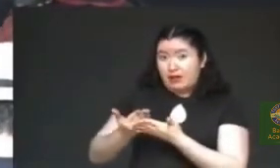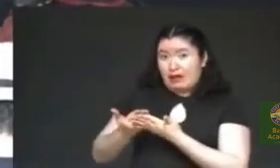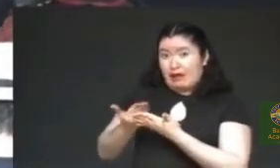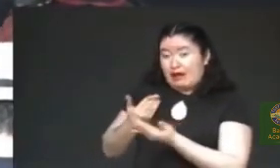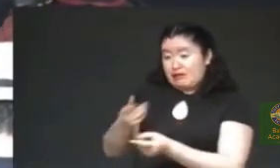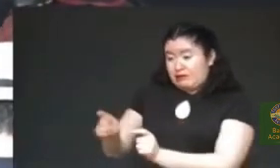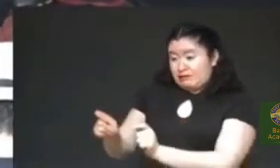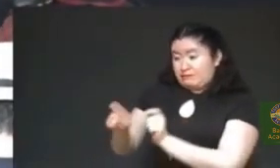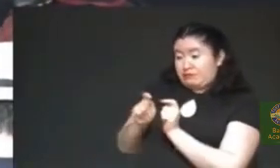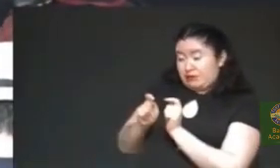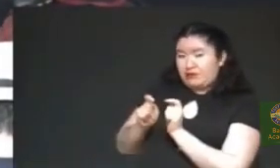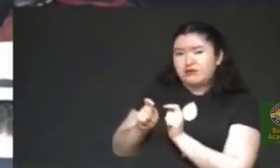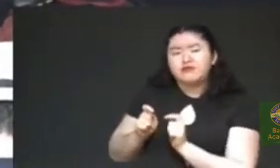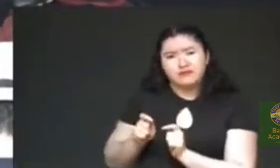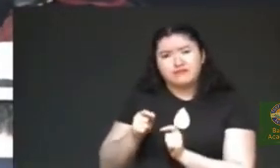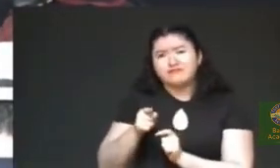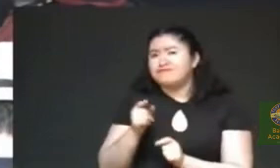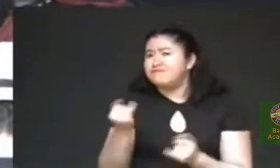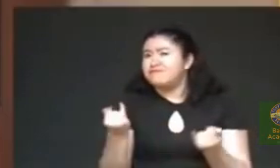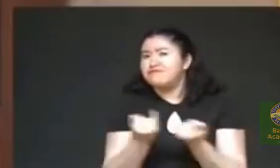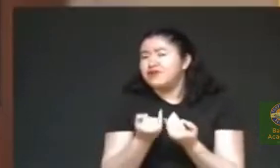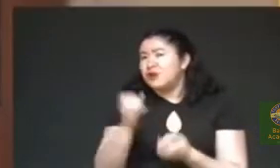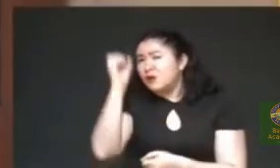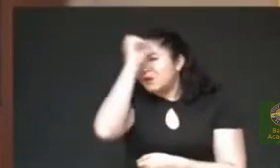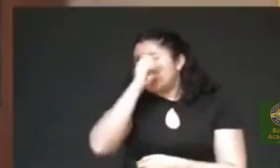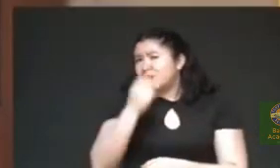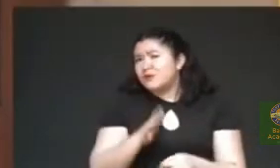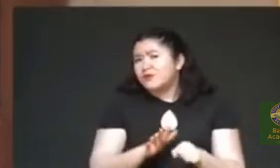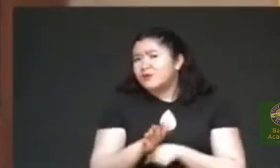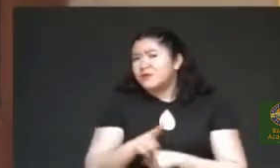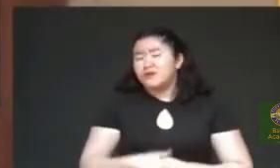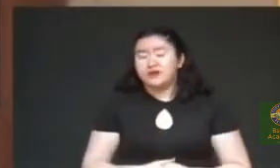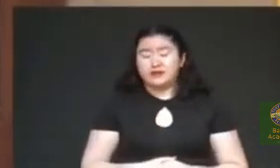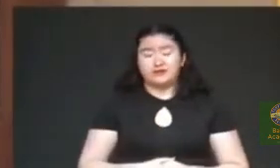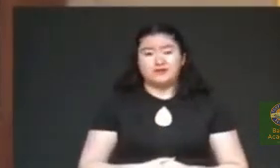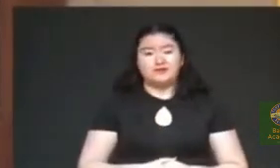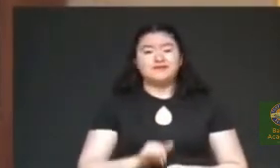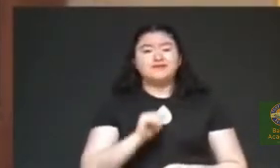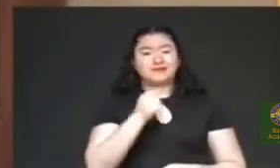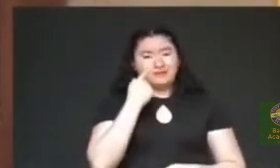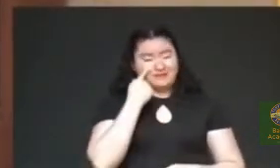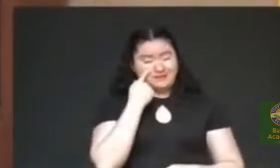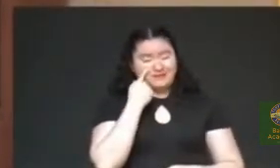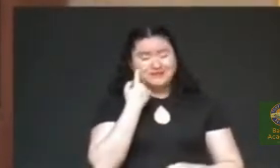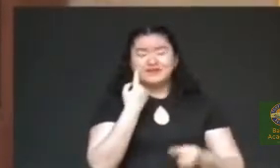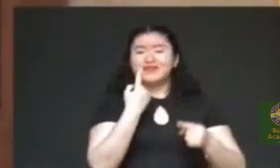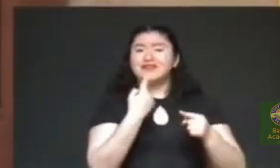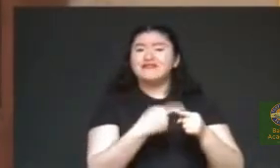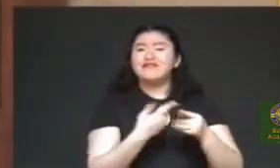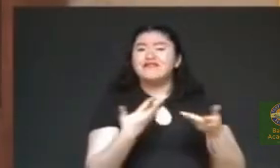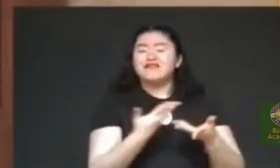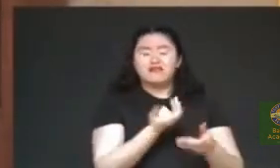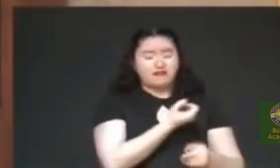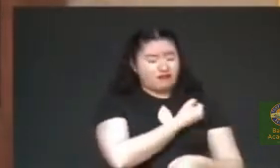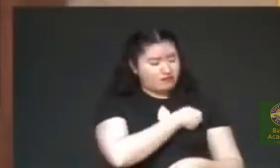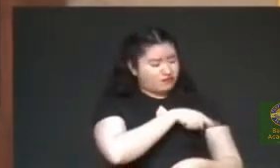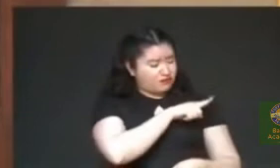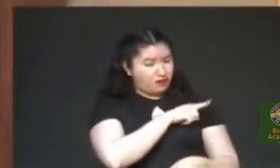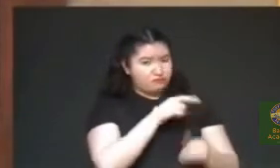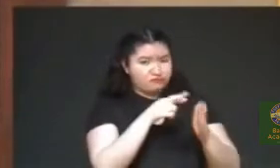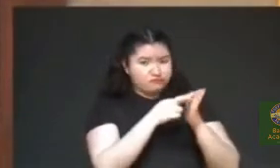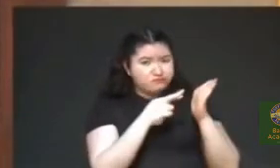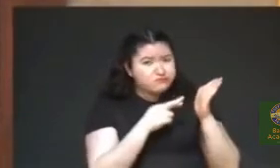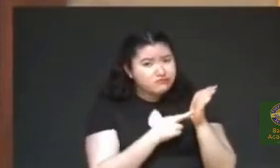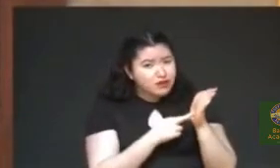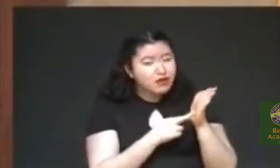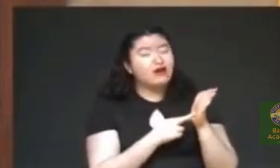nos pudiera comentar al respecto. Sí, cómo no. En el primer caso, pues quien establece los protocolos de salud son las